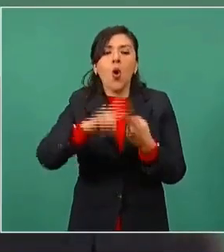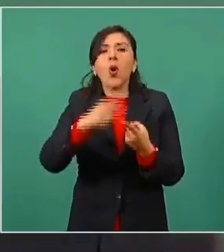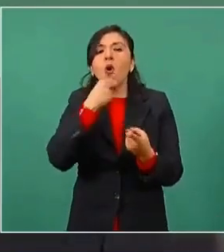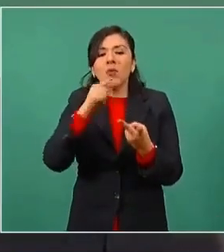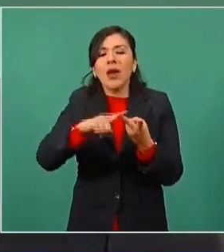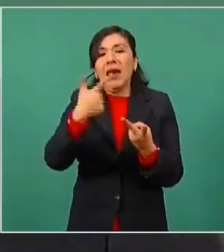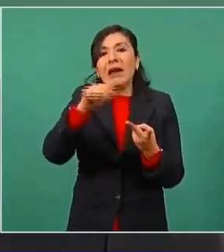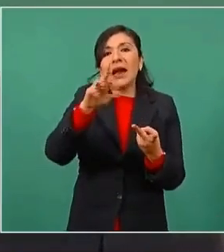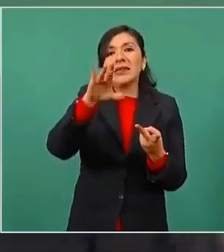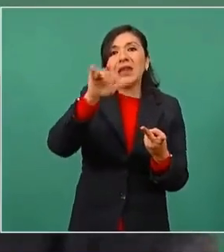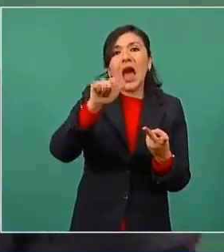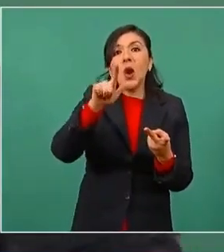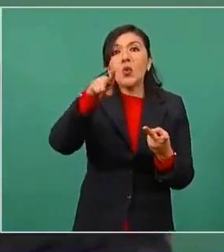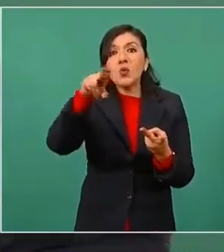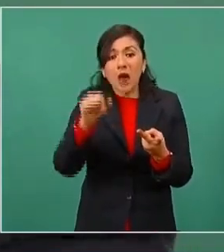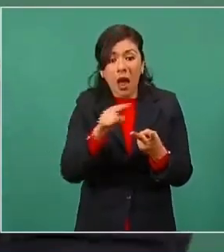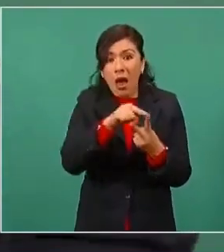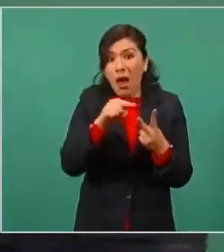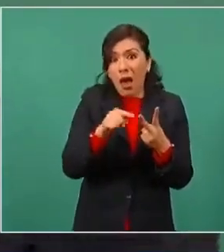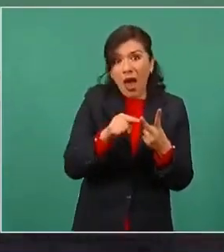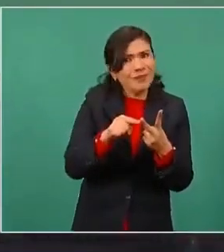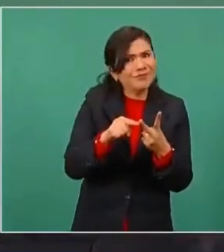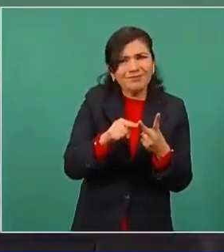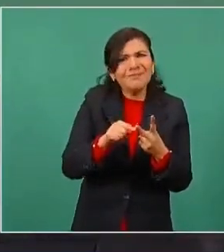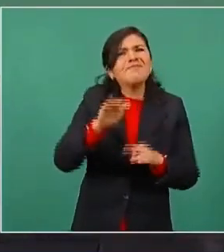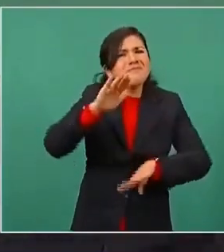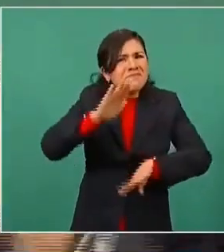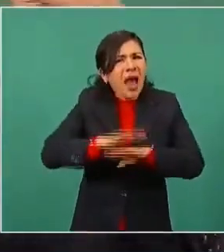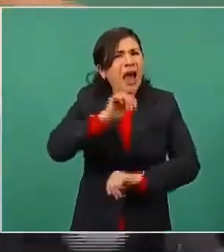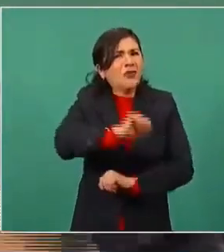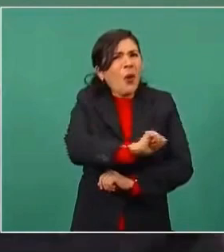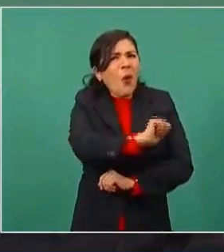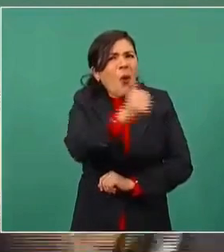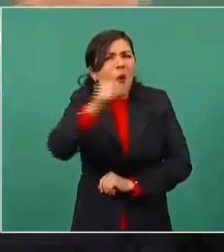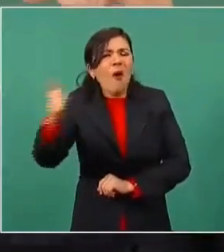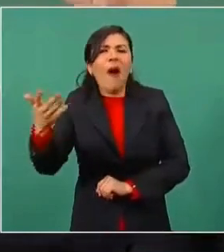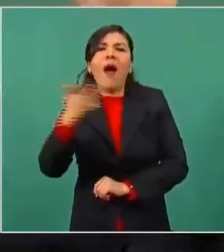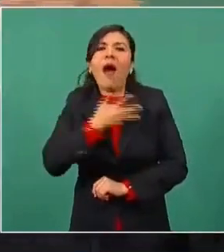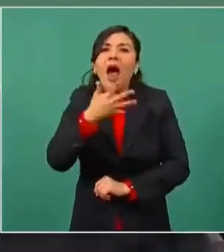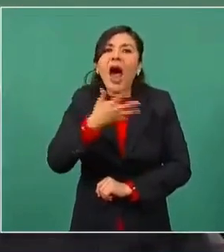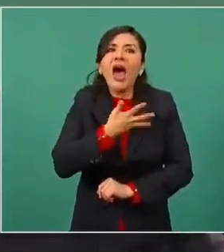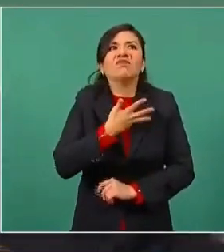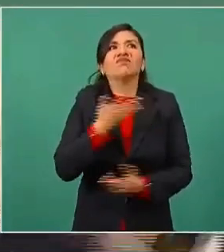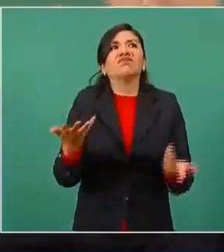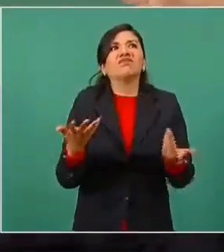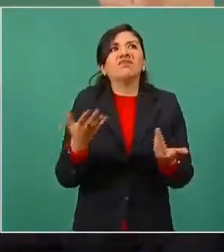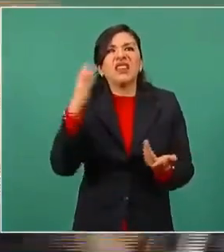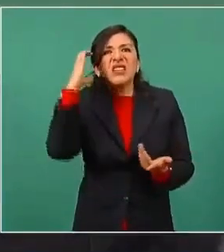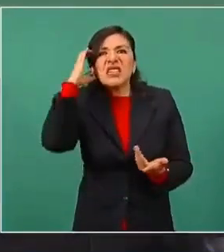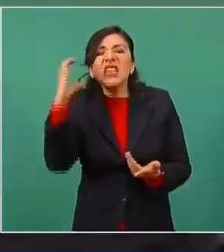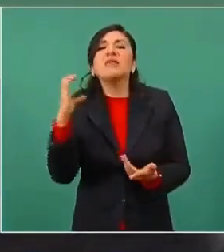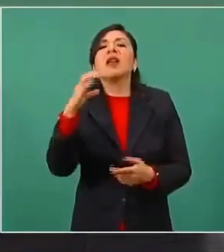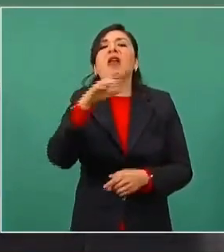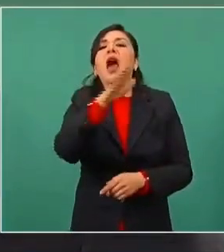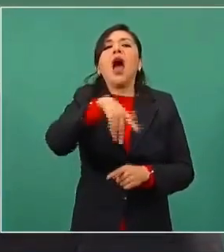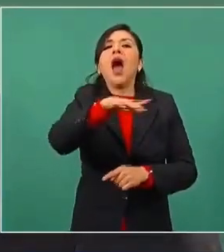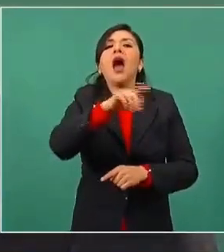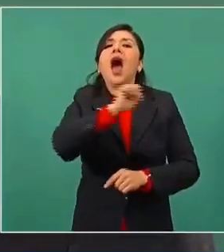Luna, no, también estaba tomado por la delincuencia de cuello